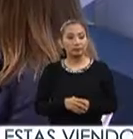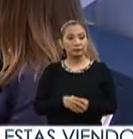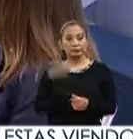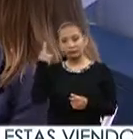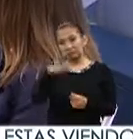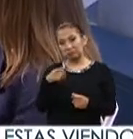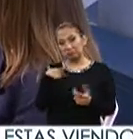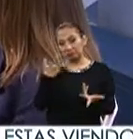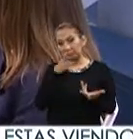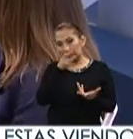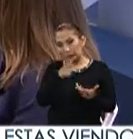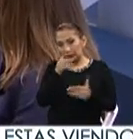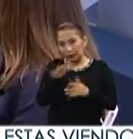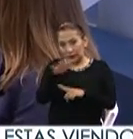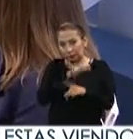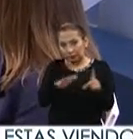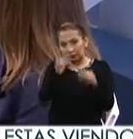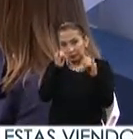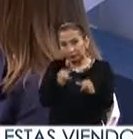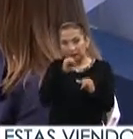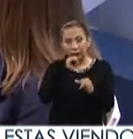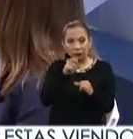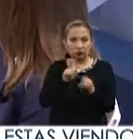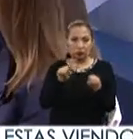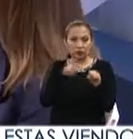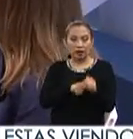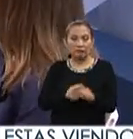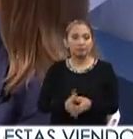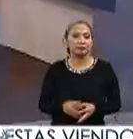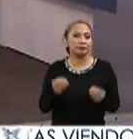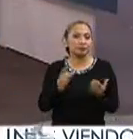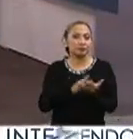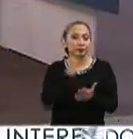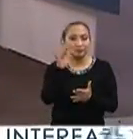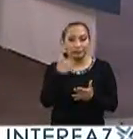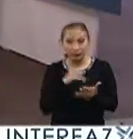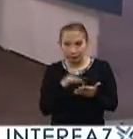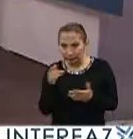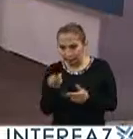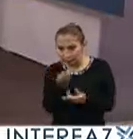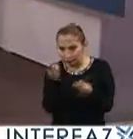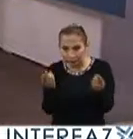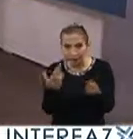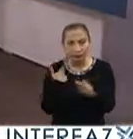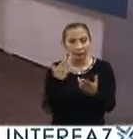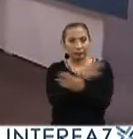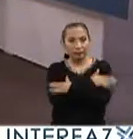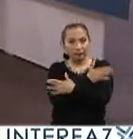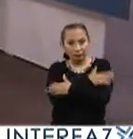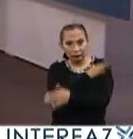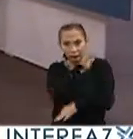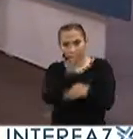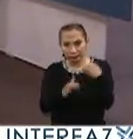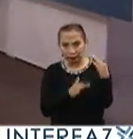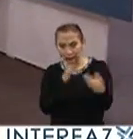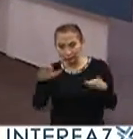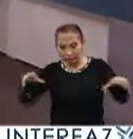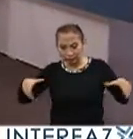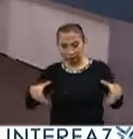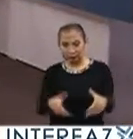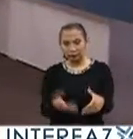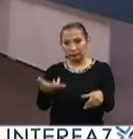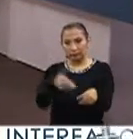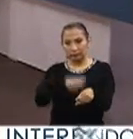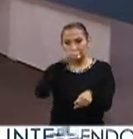para pues, finalmente mejorar no solo en lo individual, sino también como sociedad. Muchísimas gracias. Gracias a ti, gracias. Un fuerte abrazo a todos quienes conforman